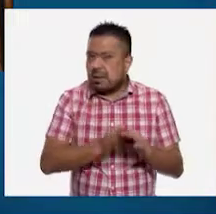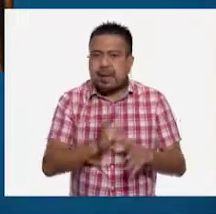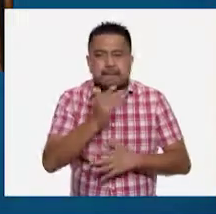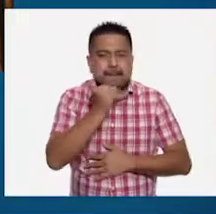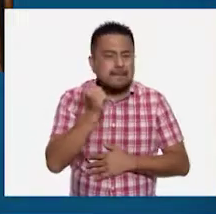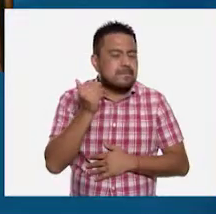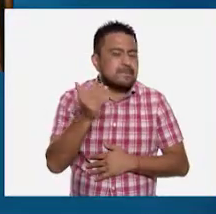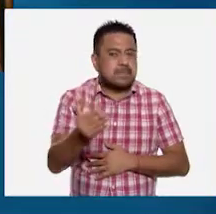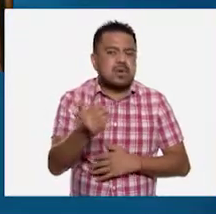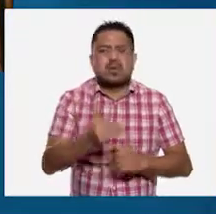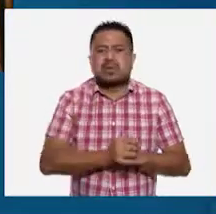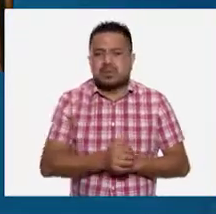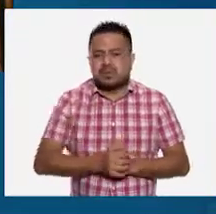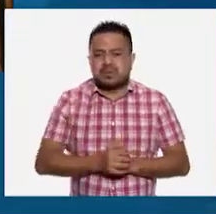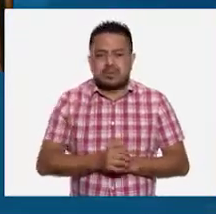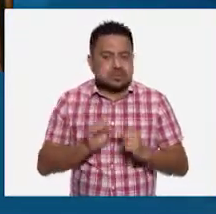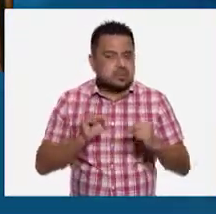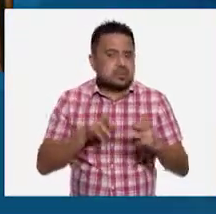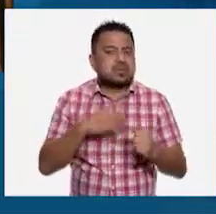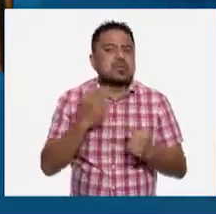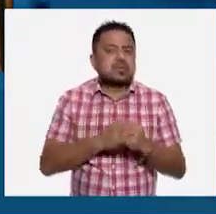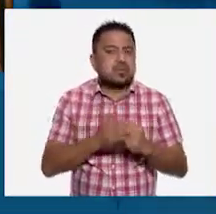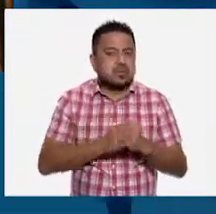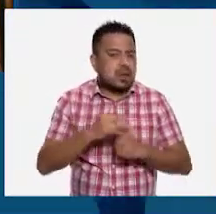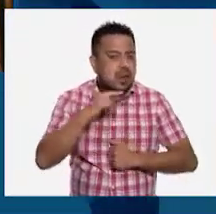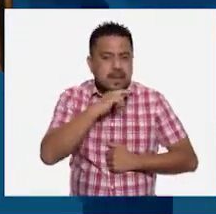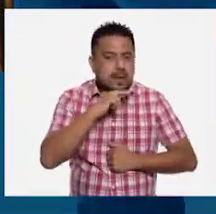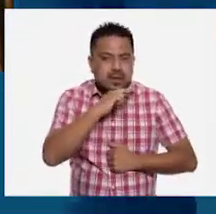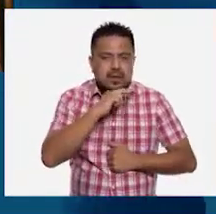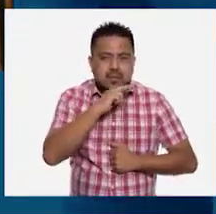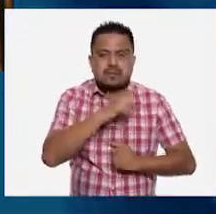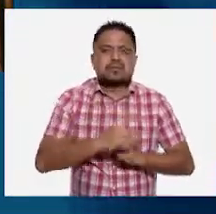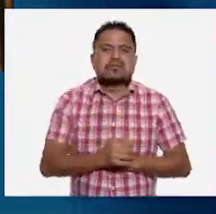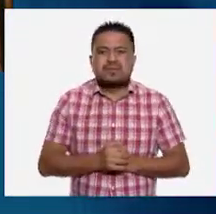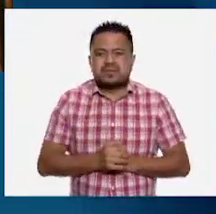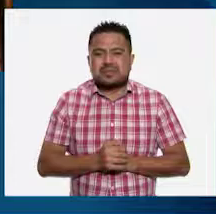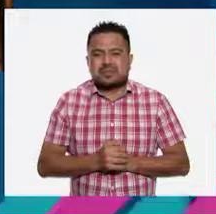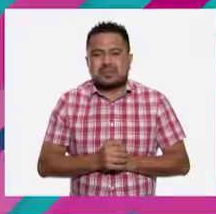¡Muy bien! ¡Nos vemos pronto!